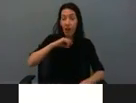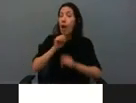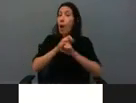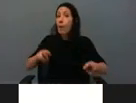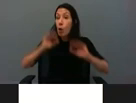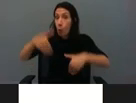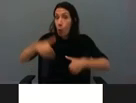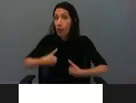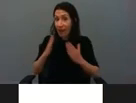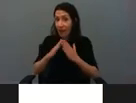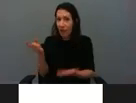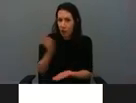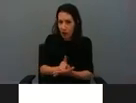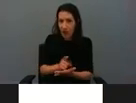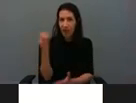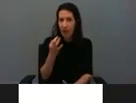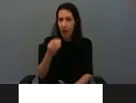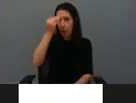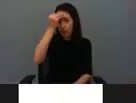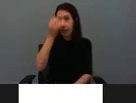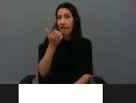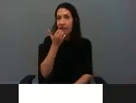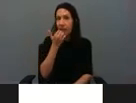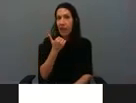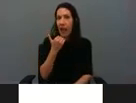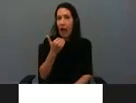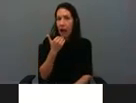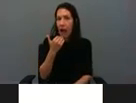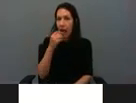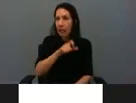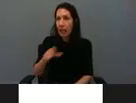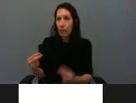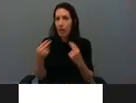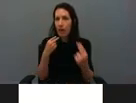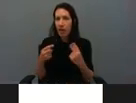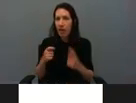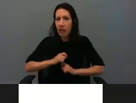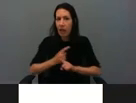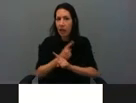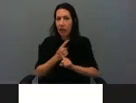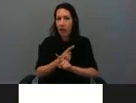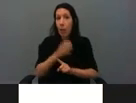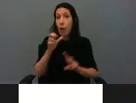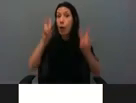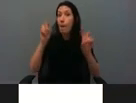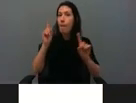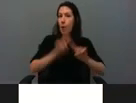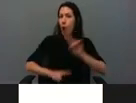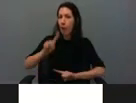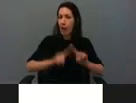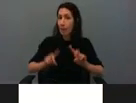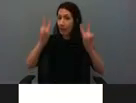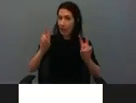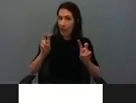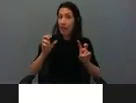cuando regresaba a casa y pensaba en si me había visto a alguien, con los nervios a flor de piel por el problemilla